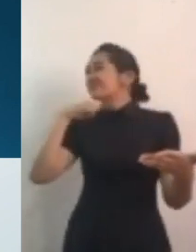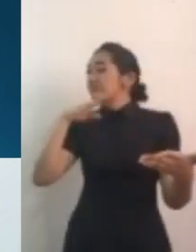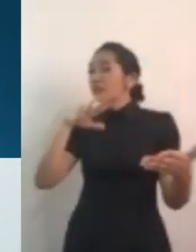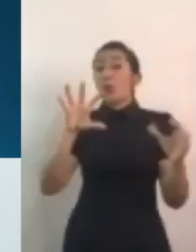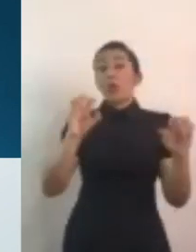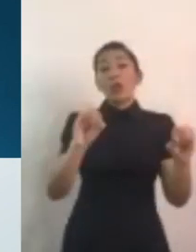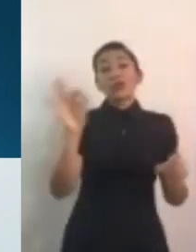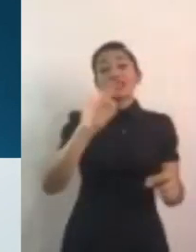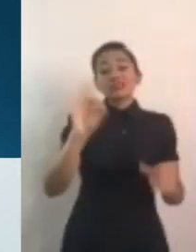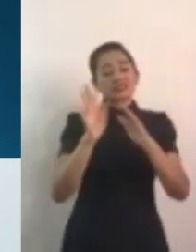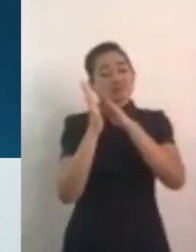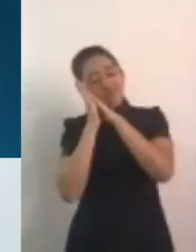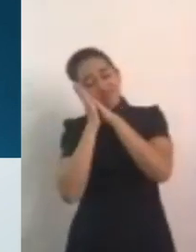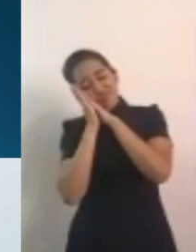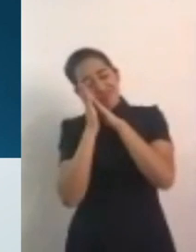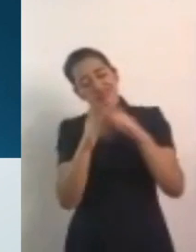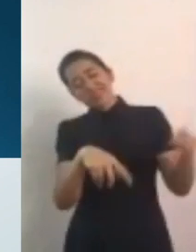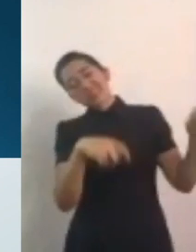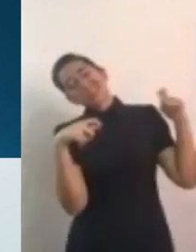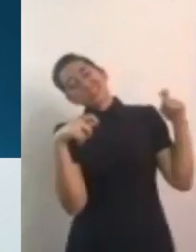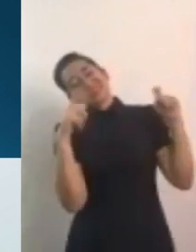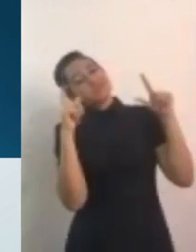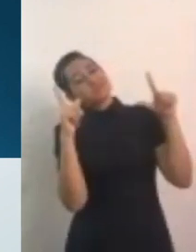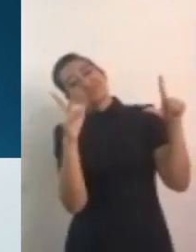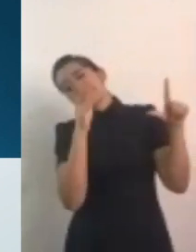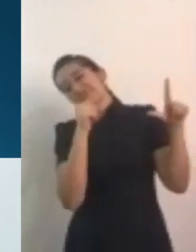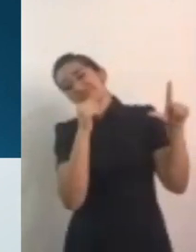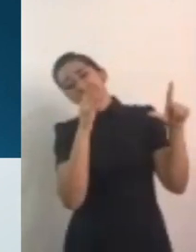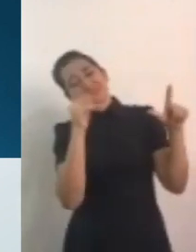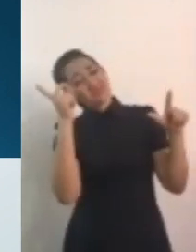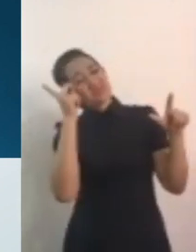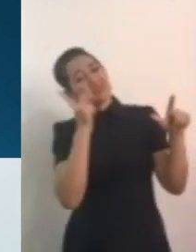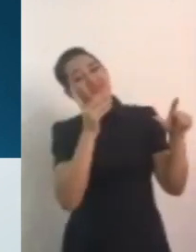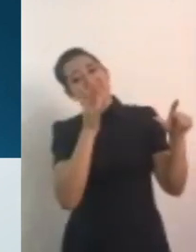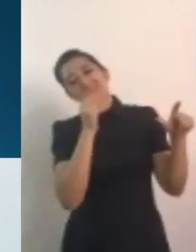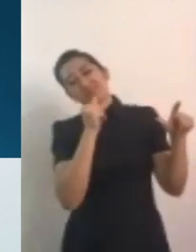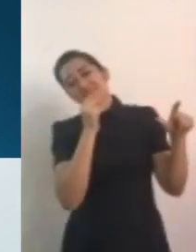etc. Y hay también una confirmación